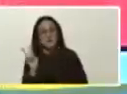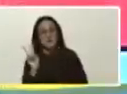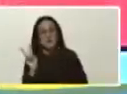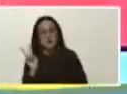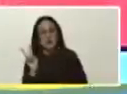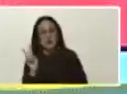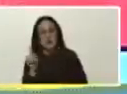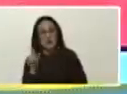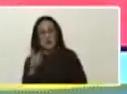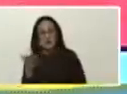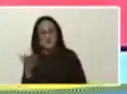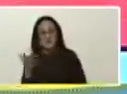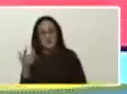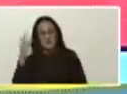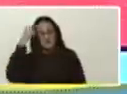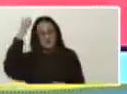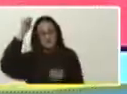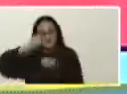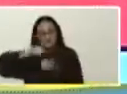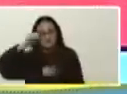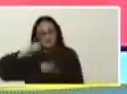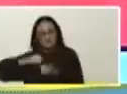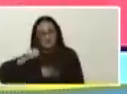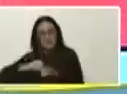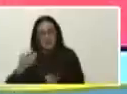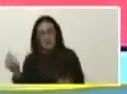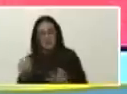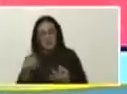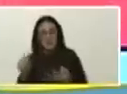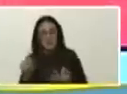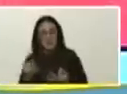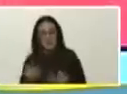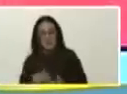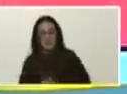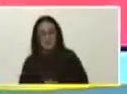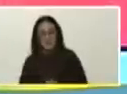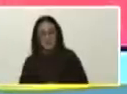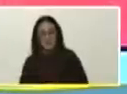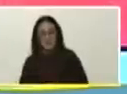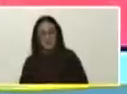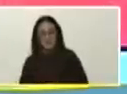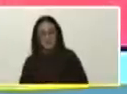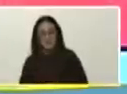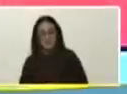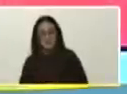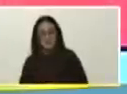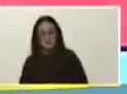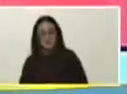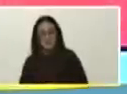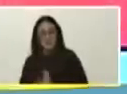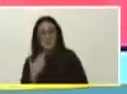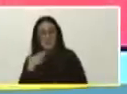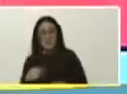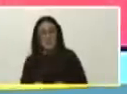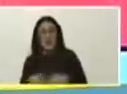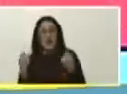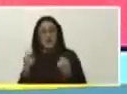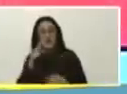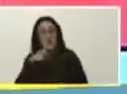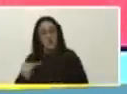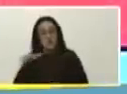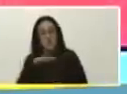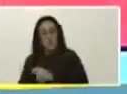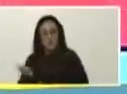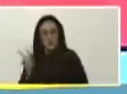una insensatez, una insensatez que le han hecho daño al pueblo